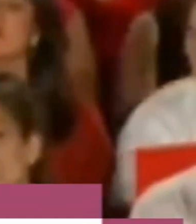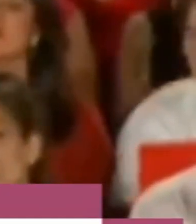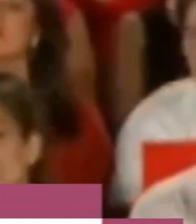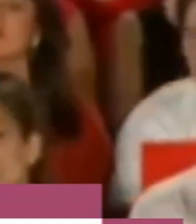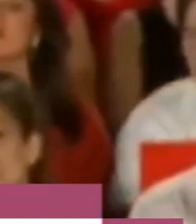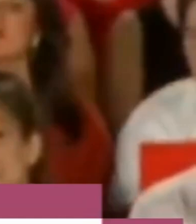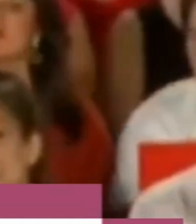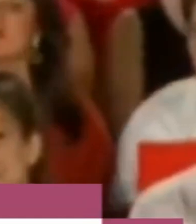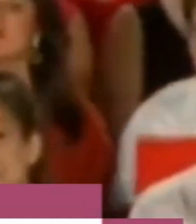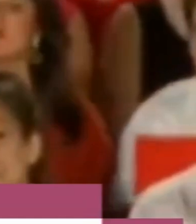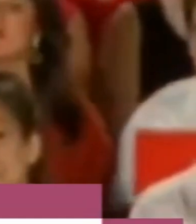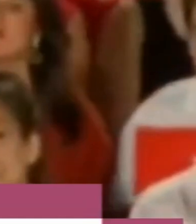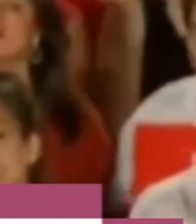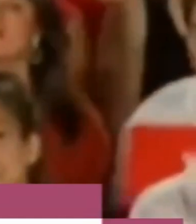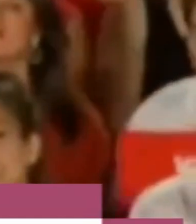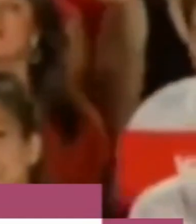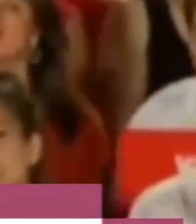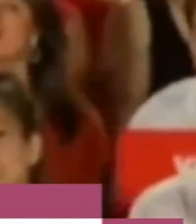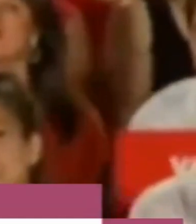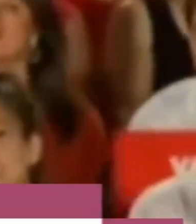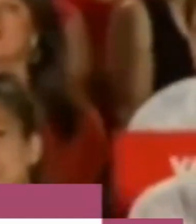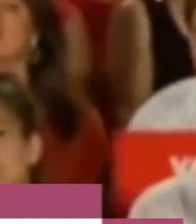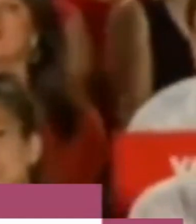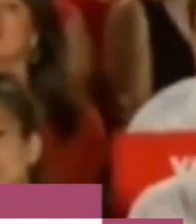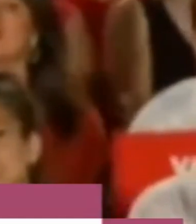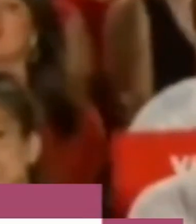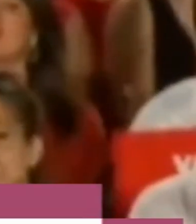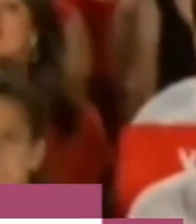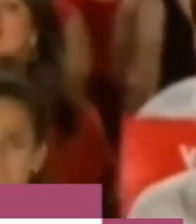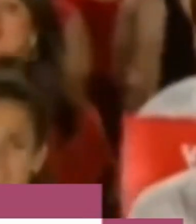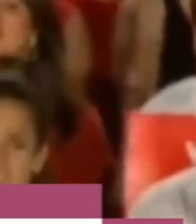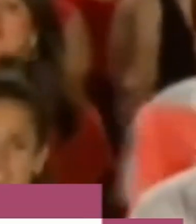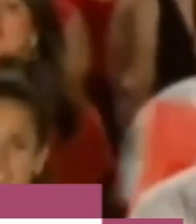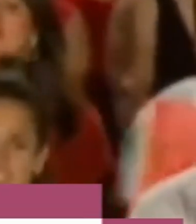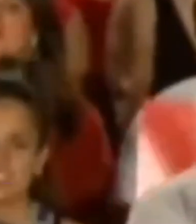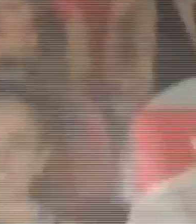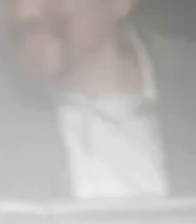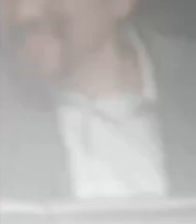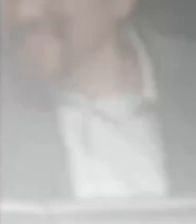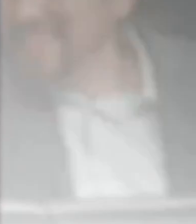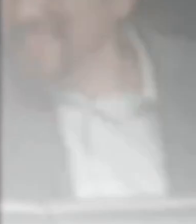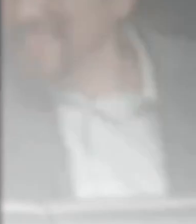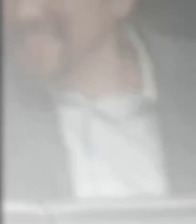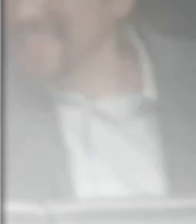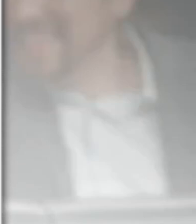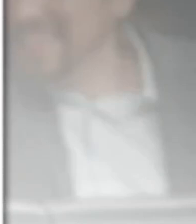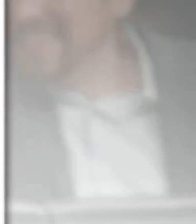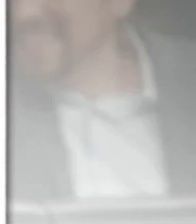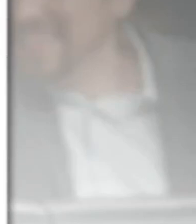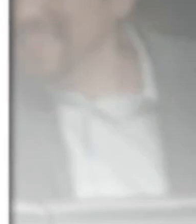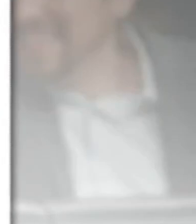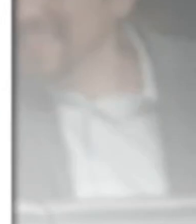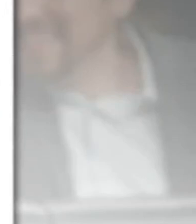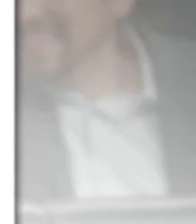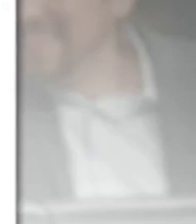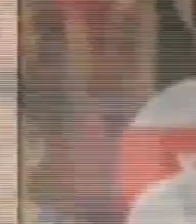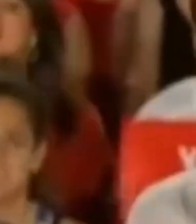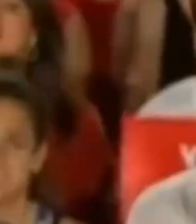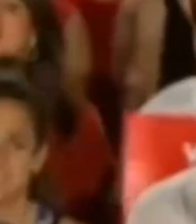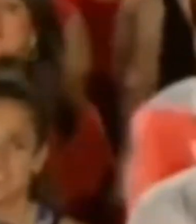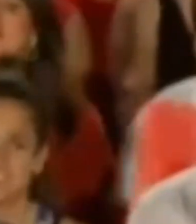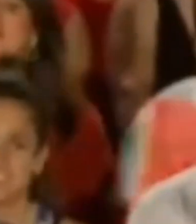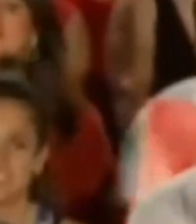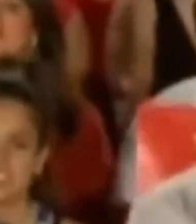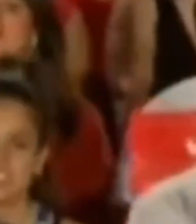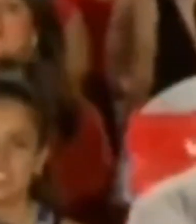recuperar la universalidad de la sanidad pública pero qué te parece si controlamos a los espías y ya los policías que te parece si controlamos